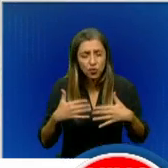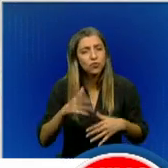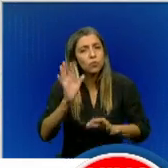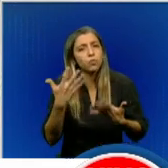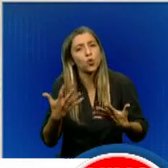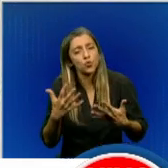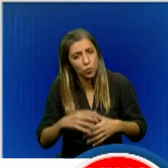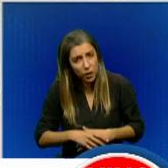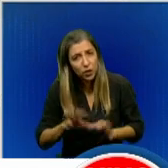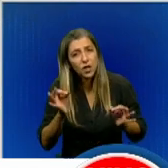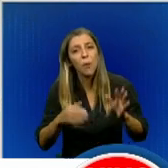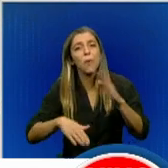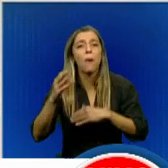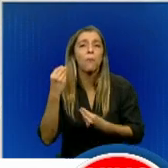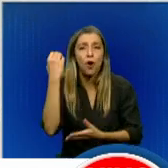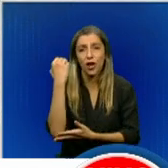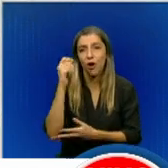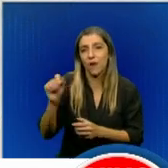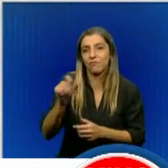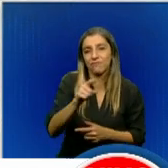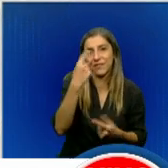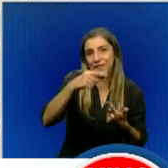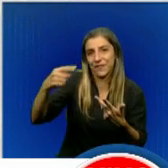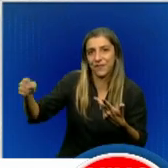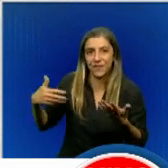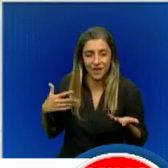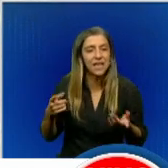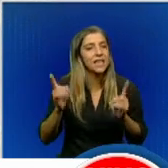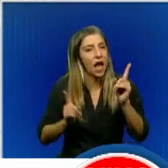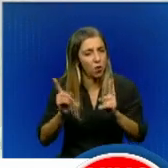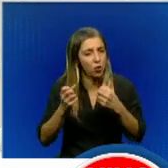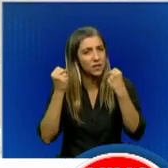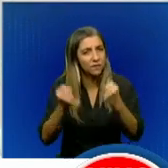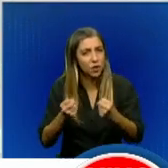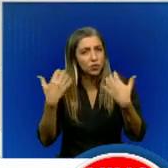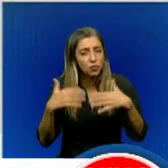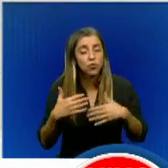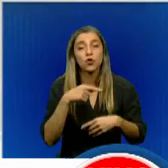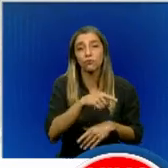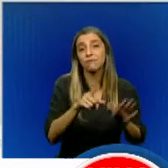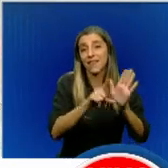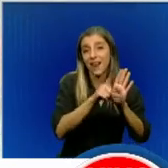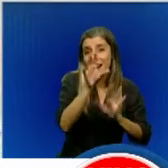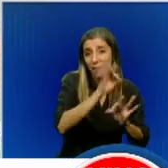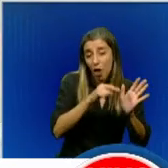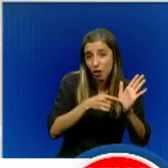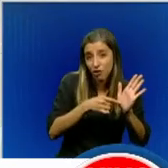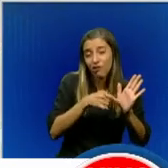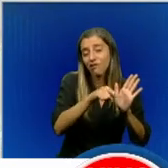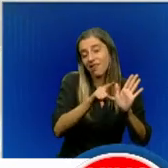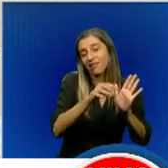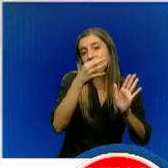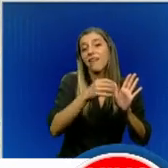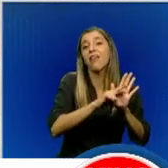espalda entonces señor presidente este proyecto que viene a plasmar un nuevo esquema del impuesto a las ganancias de las empresas